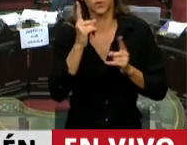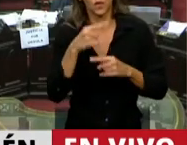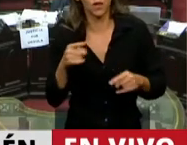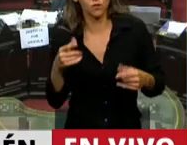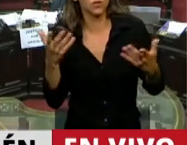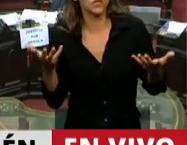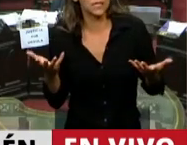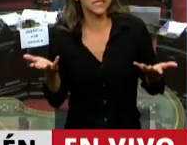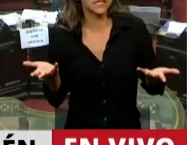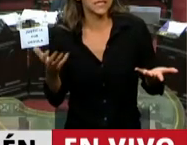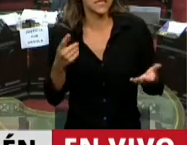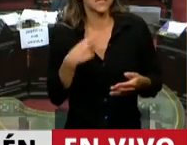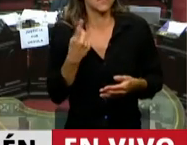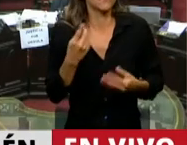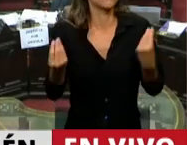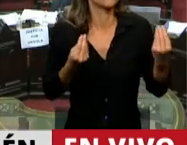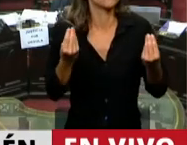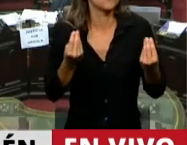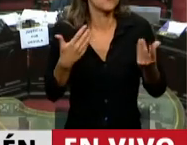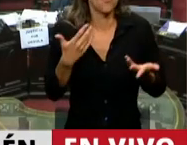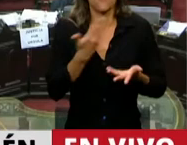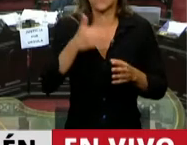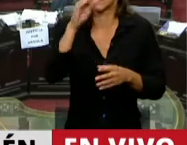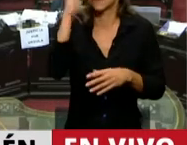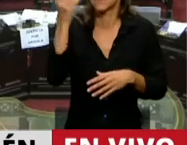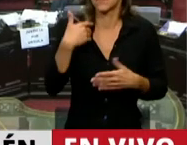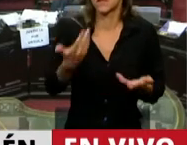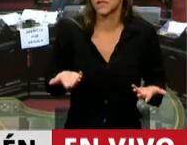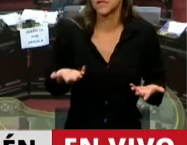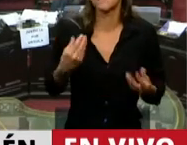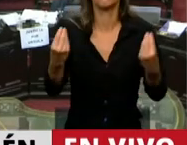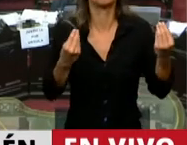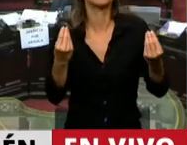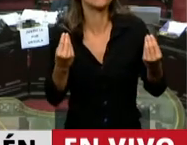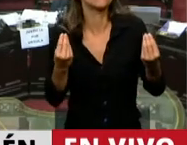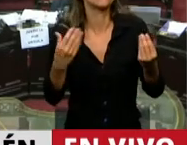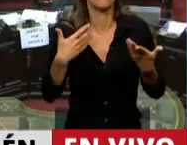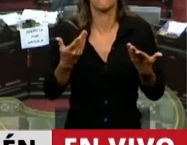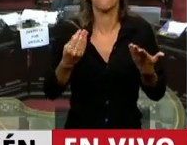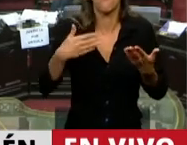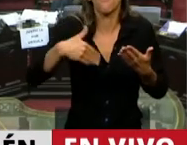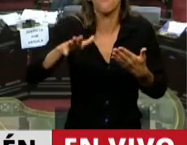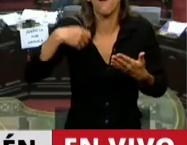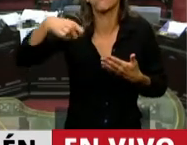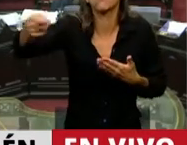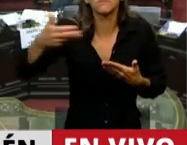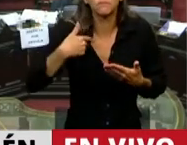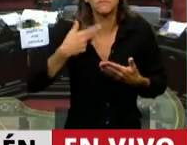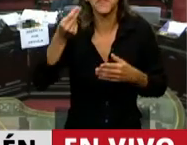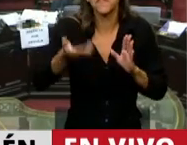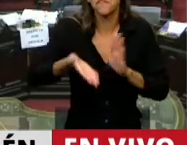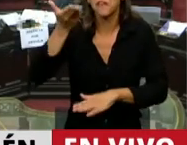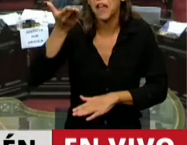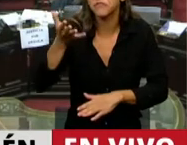vamos a financiar el déficit fiscal del Estado Nacional. ¿Con emisión, con más inflación, con más